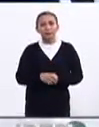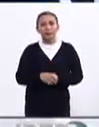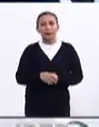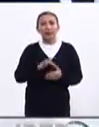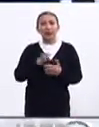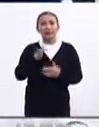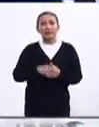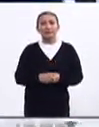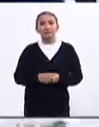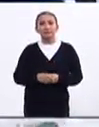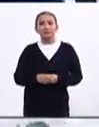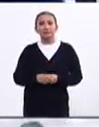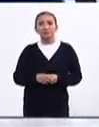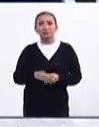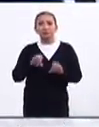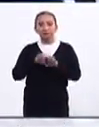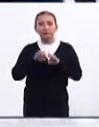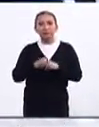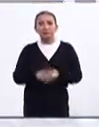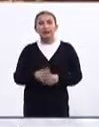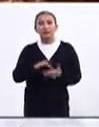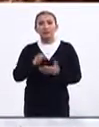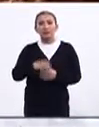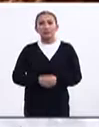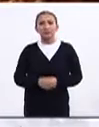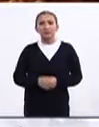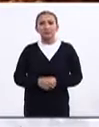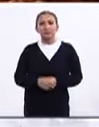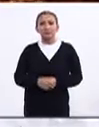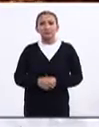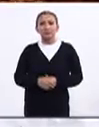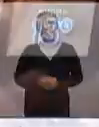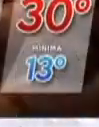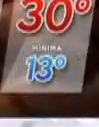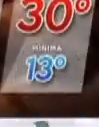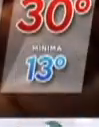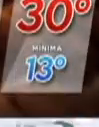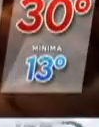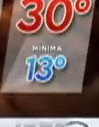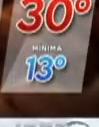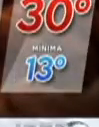Omar. Gracias al equipo. Gracias.